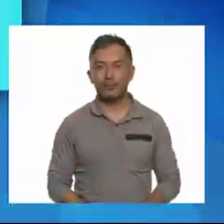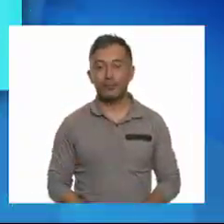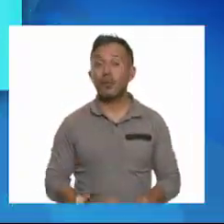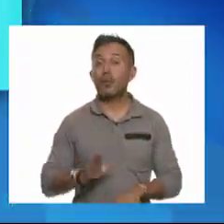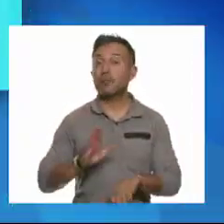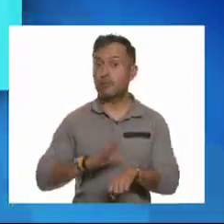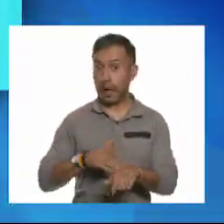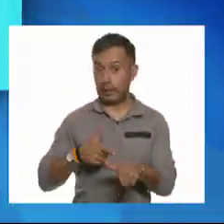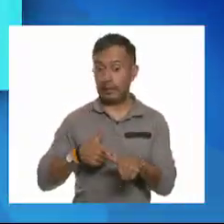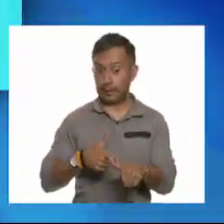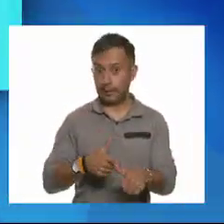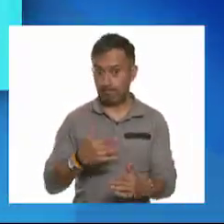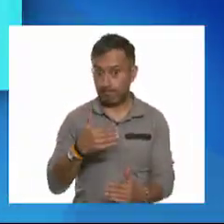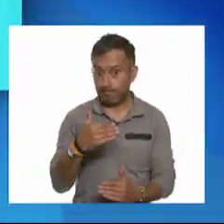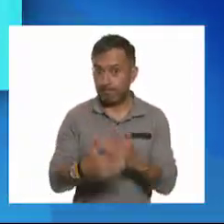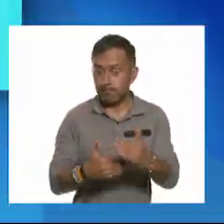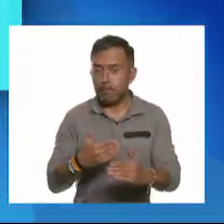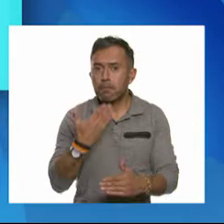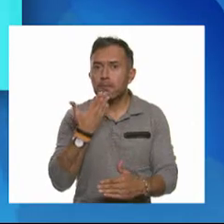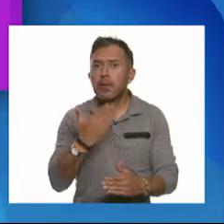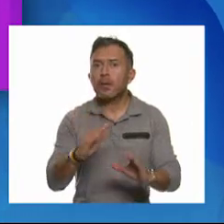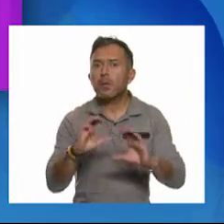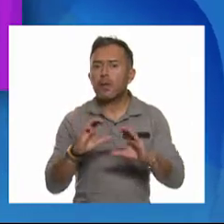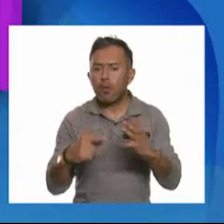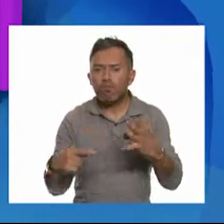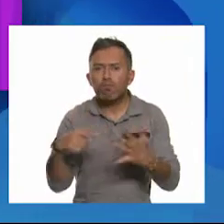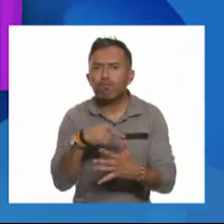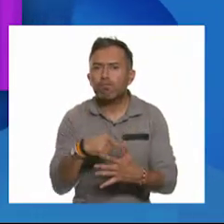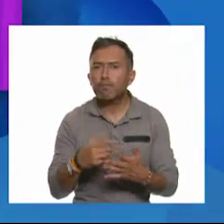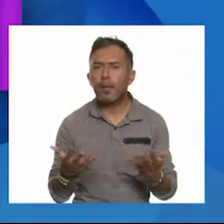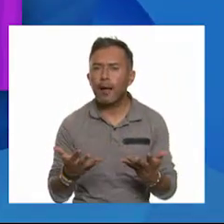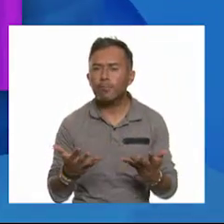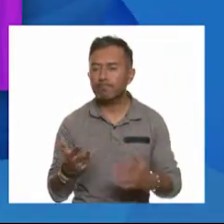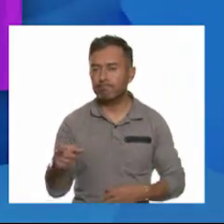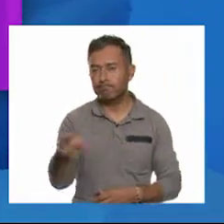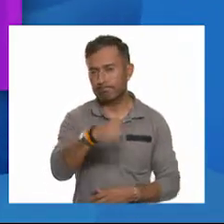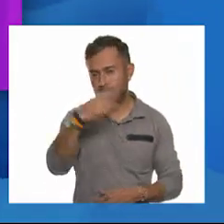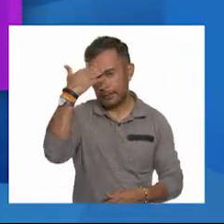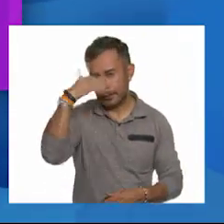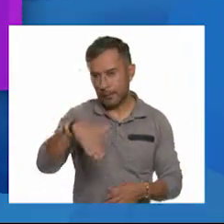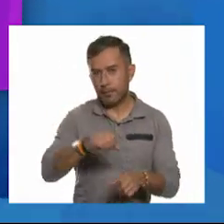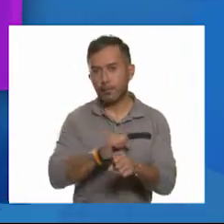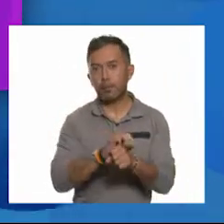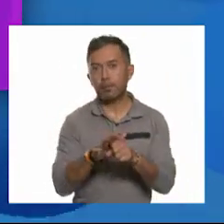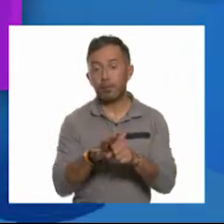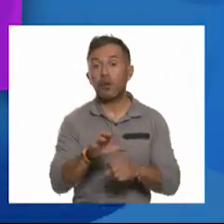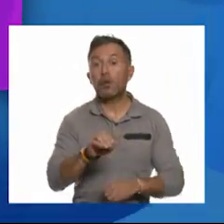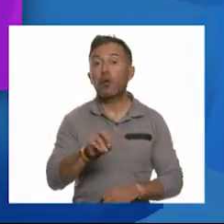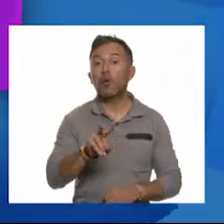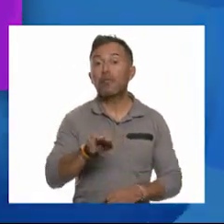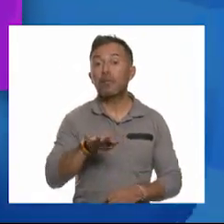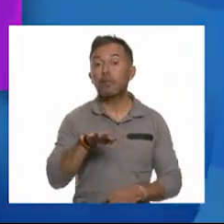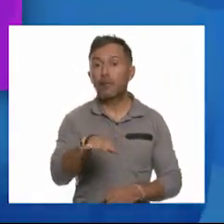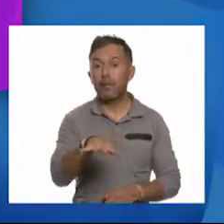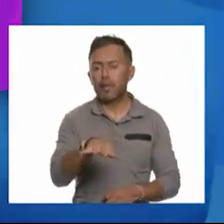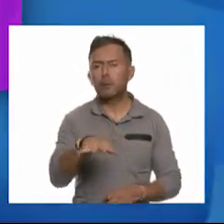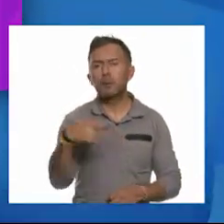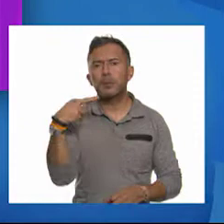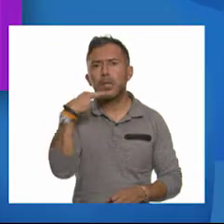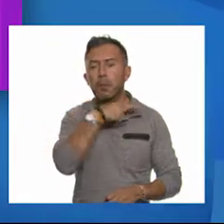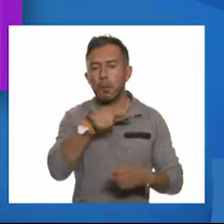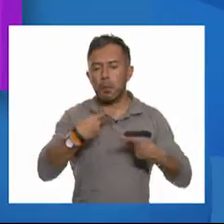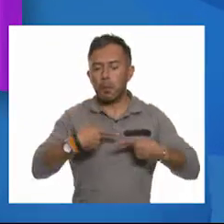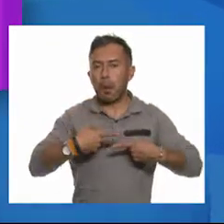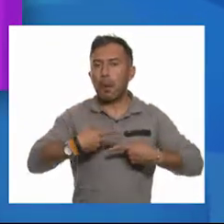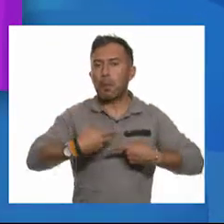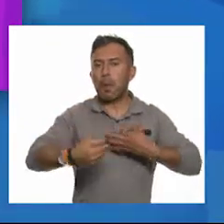Buenas prácticas para seguir adelante. Como todos sabemos, la COVID-19 es una enfermedad que se contagia muy fácilmente entre las